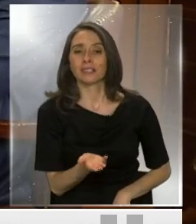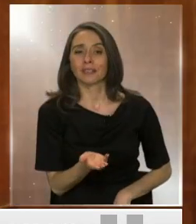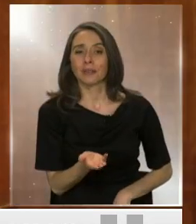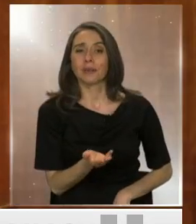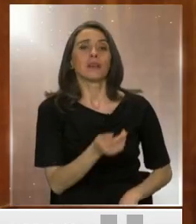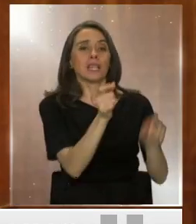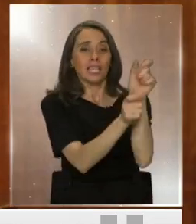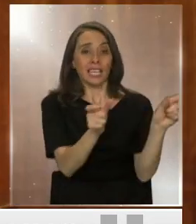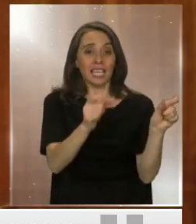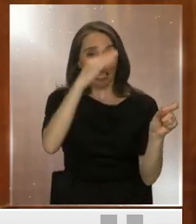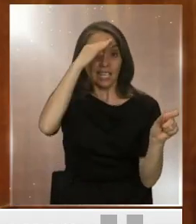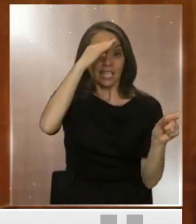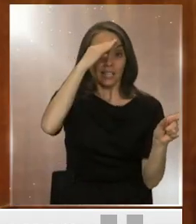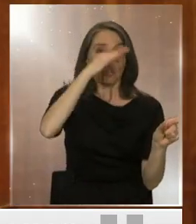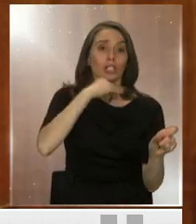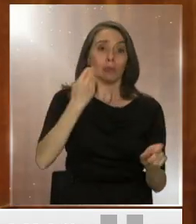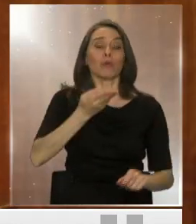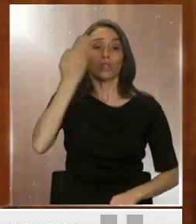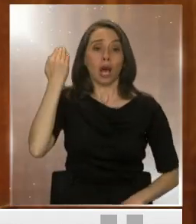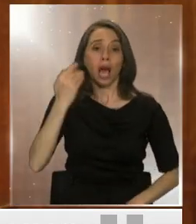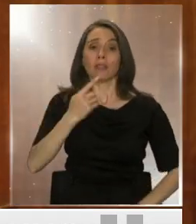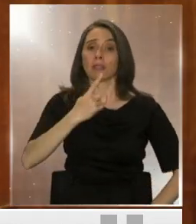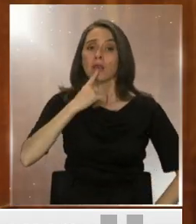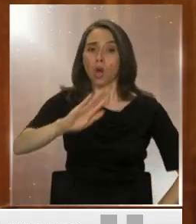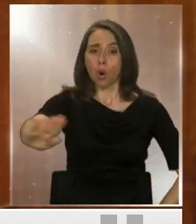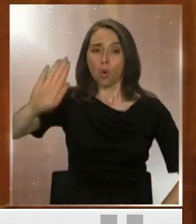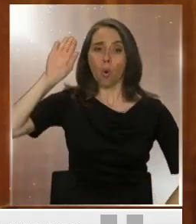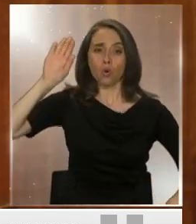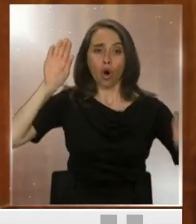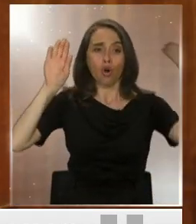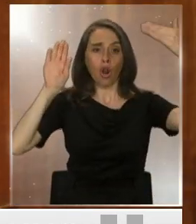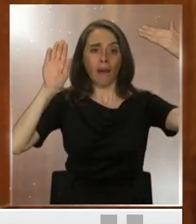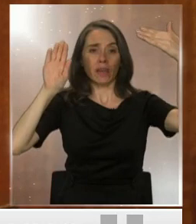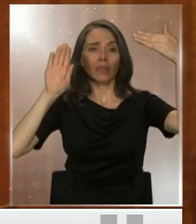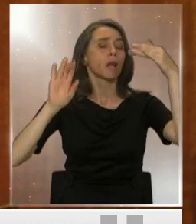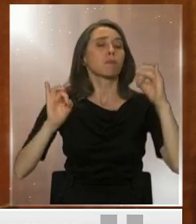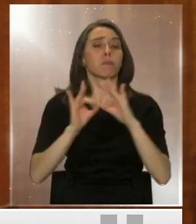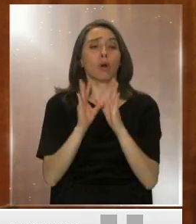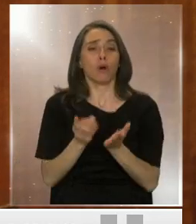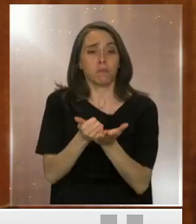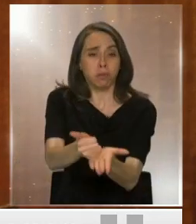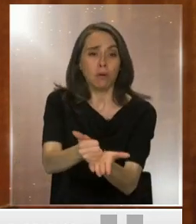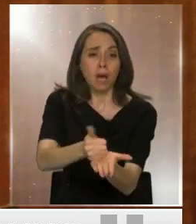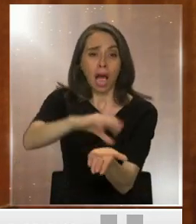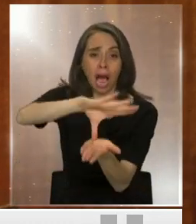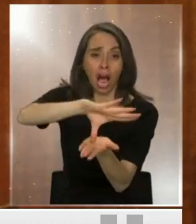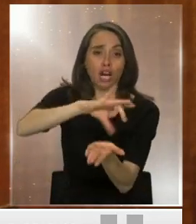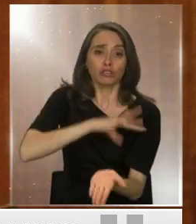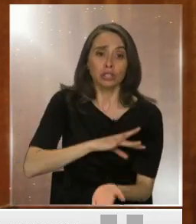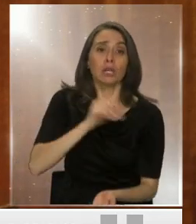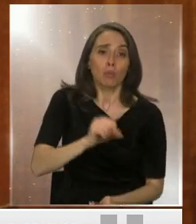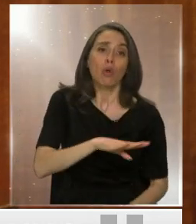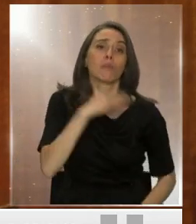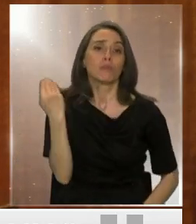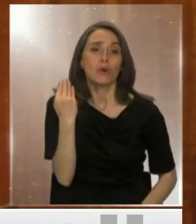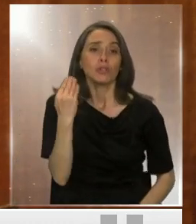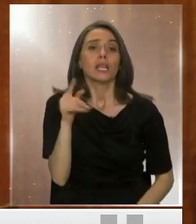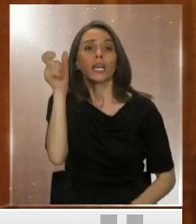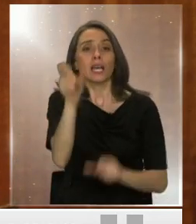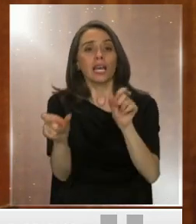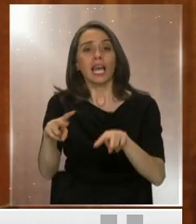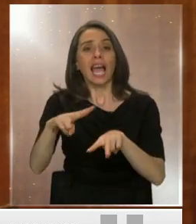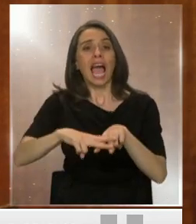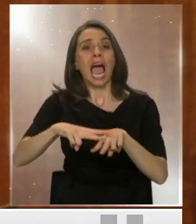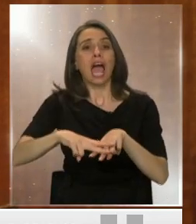ellos juraron un momento determinado entregar su vida por nuestro país ellos lo hicieron para nosotros son herodes de la paz